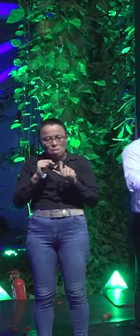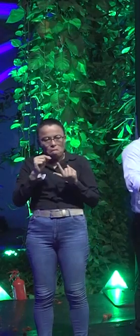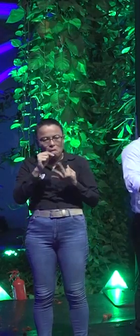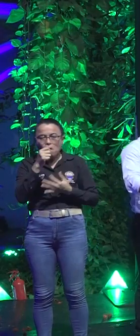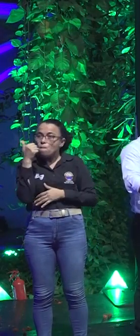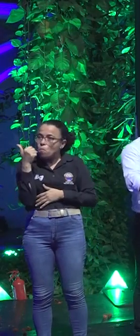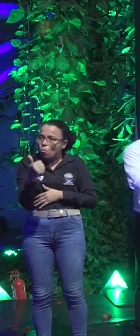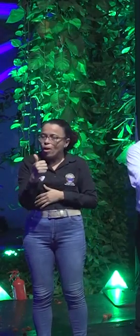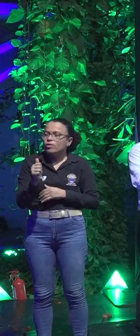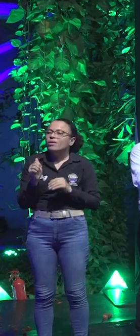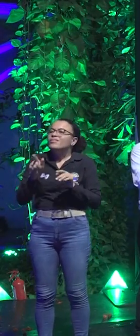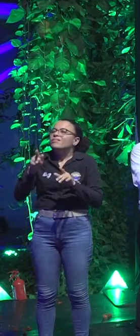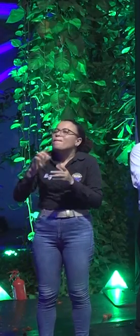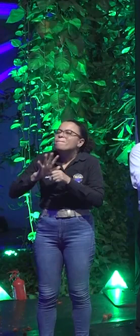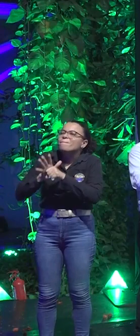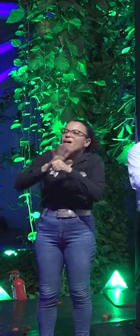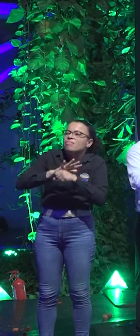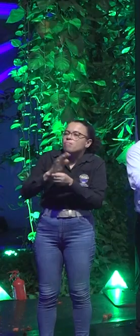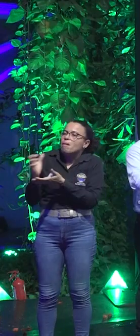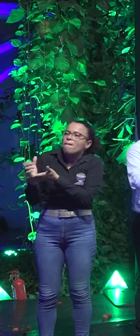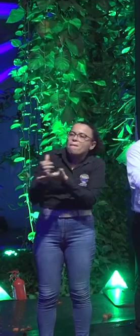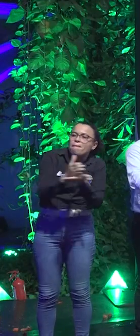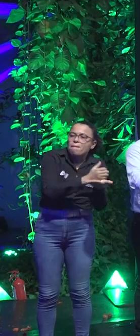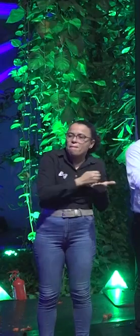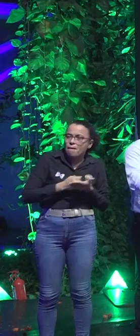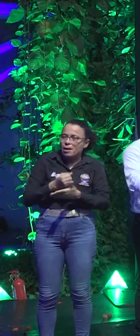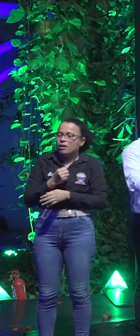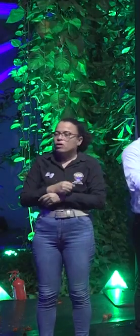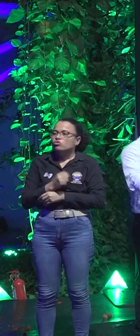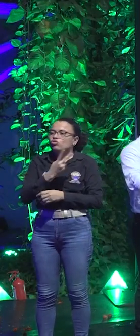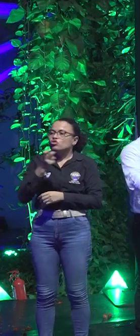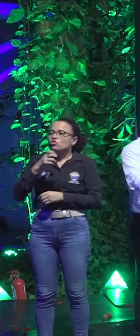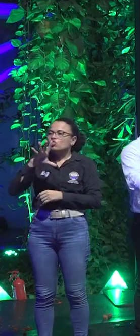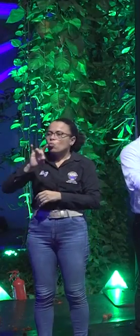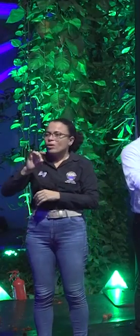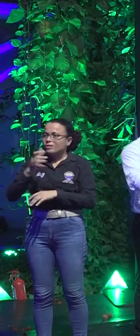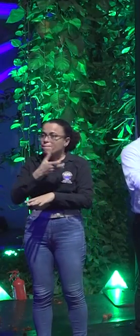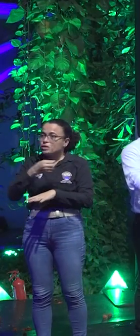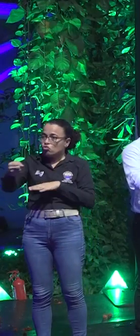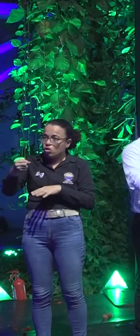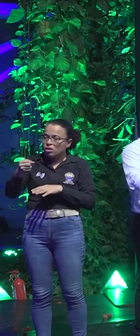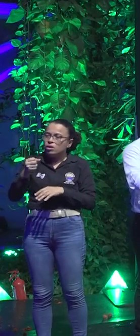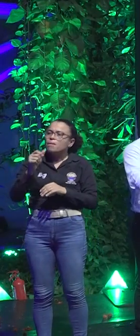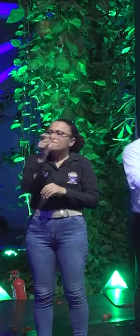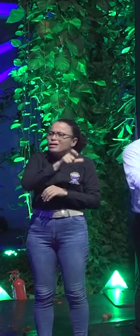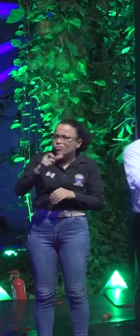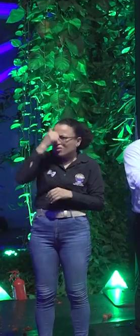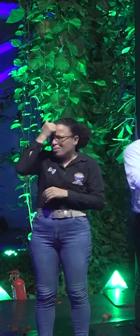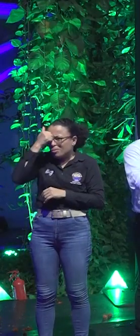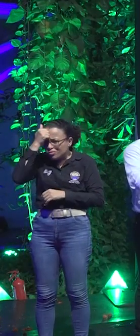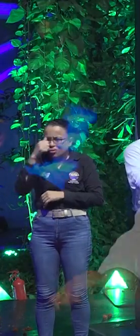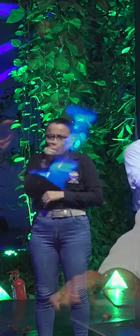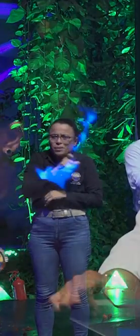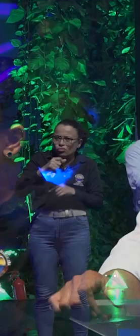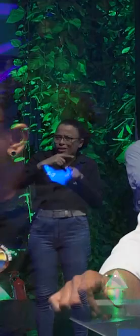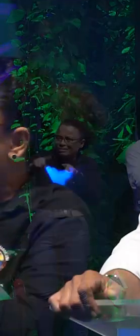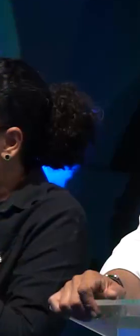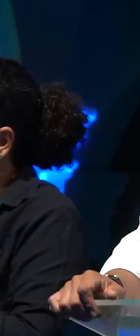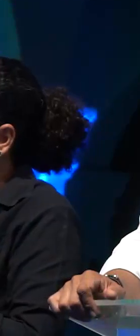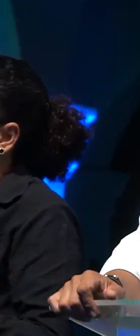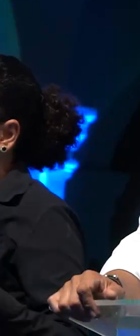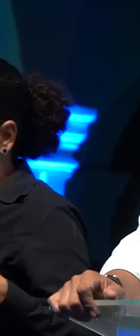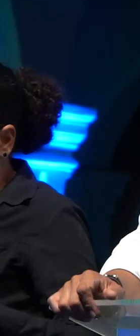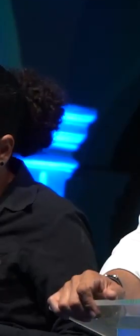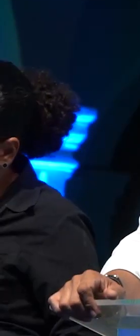pesos. Gracias a la solidaridad de profesores, profesoras, gente que todo el mundo se metió a la mano para ayudar a